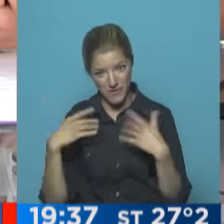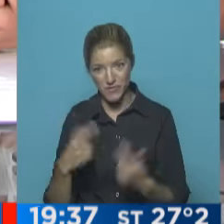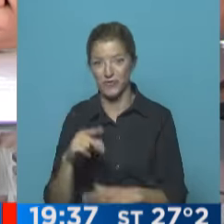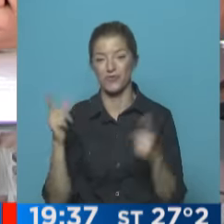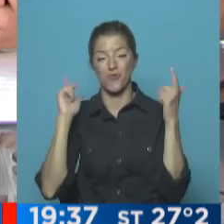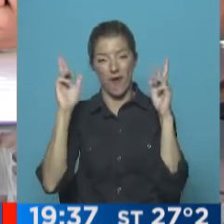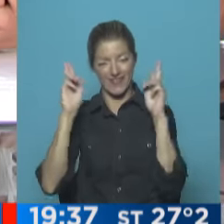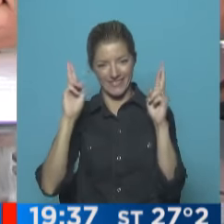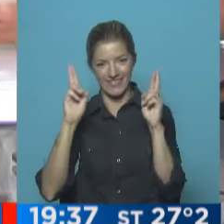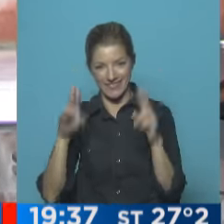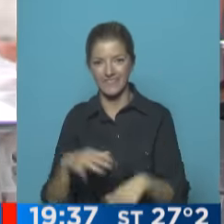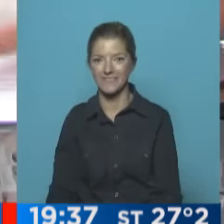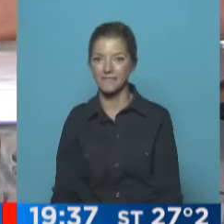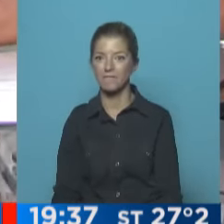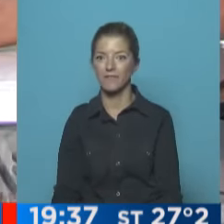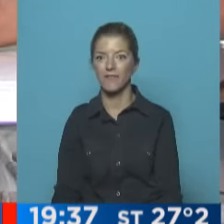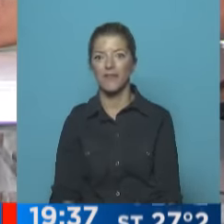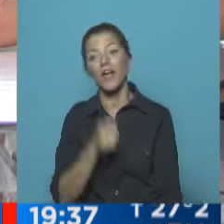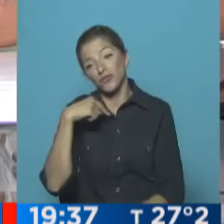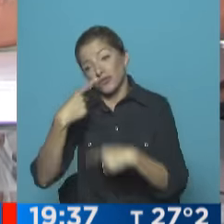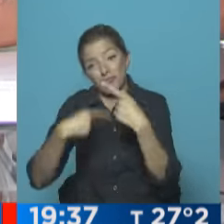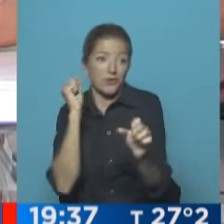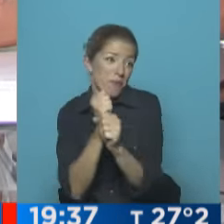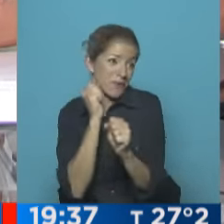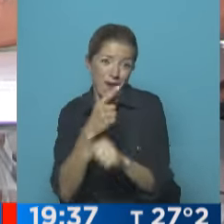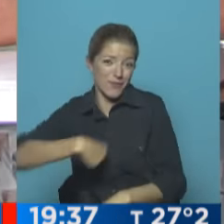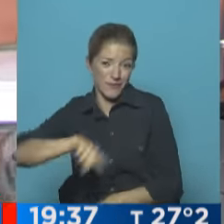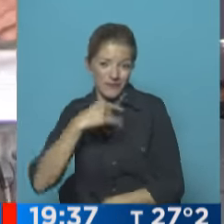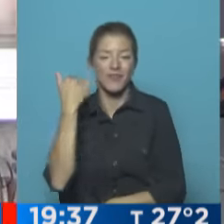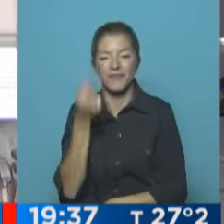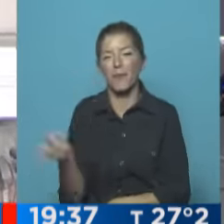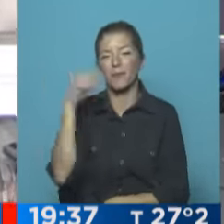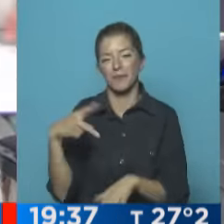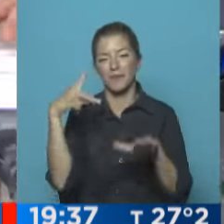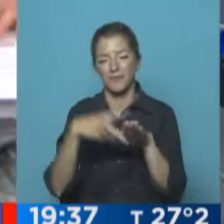afortunado, ¿no? Sí, señor. Un poquito de envidia me da. Nosotros seguimos trabajando. Ya volvemos, pausa.